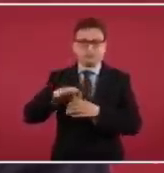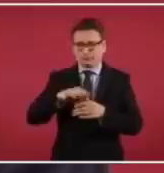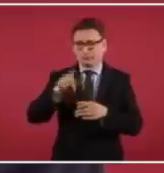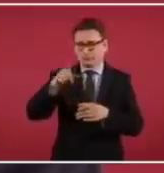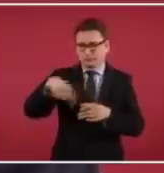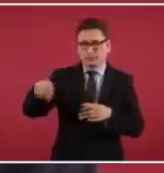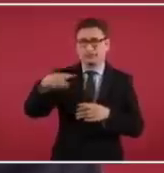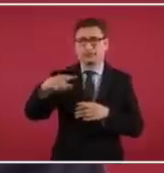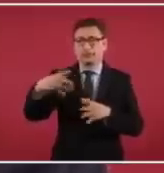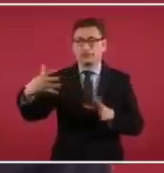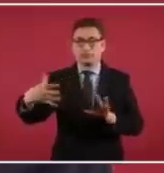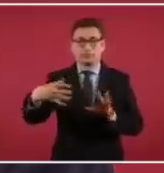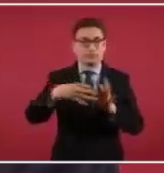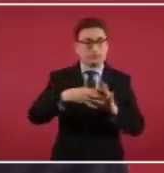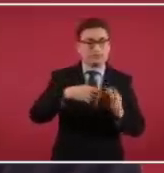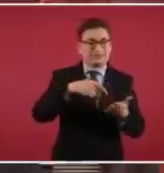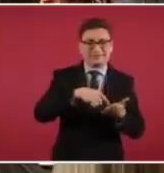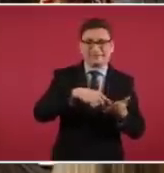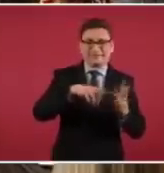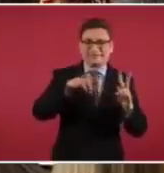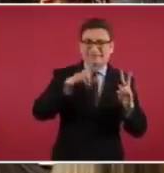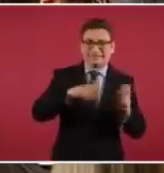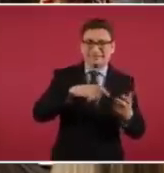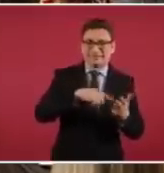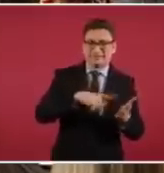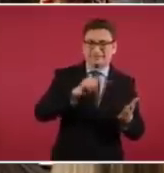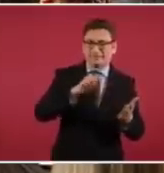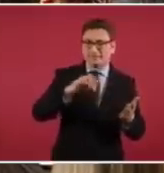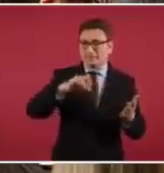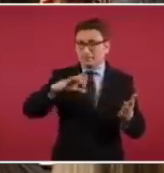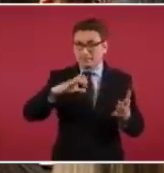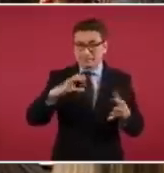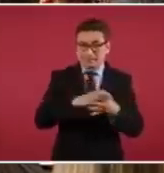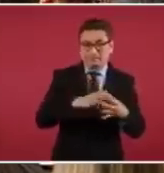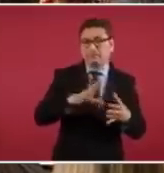con un asunto tan importante